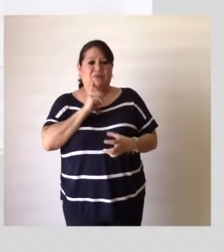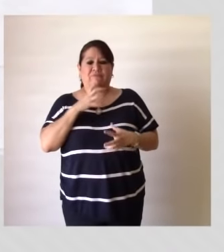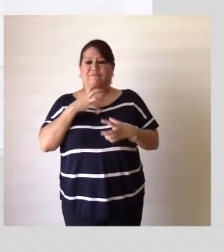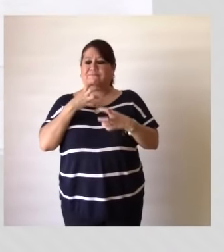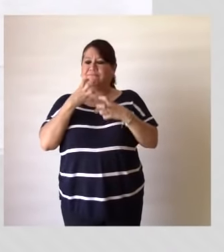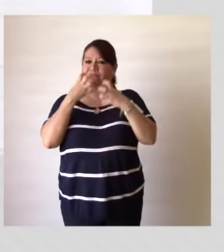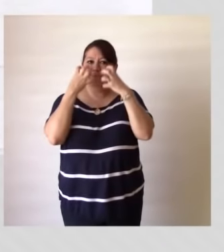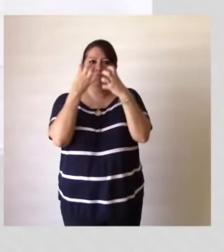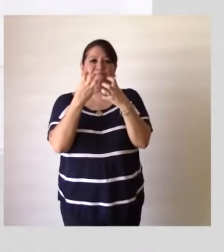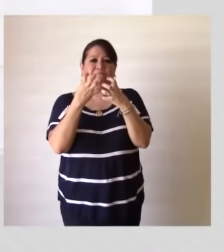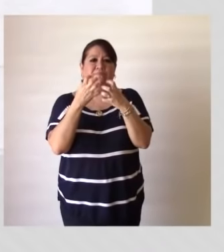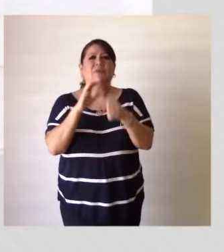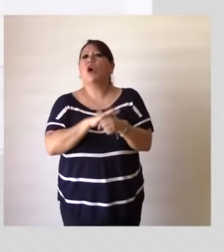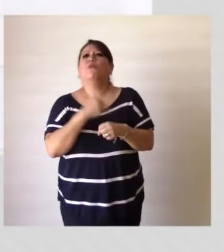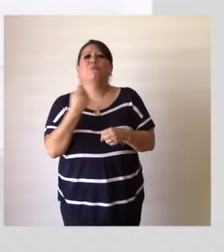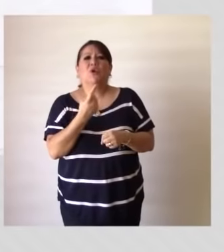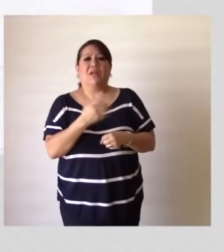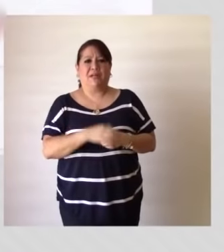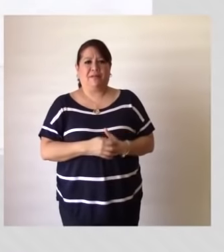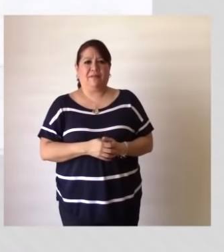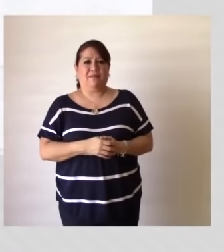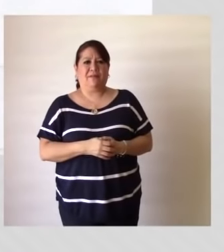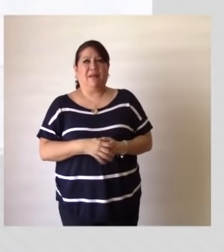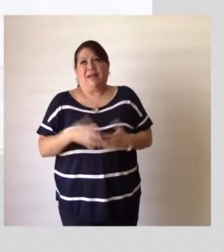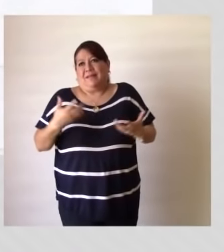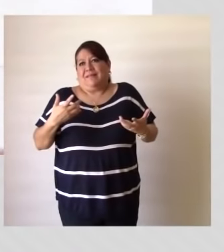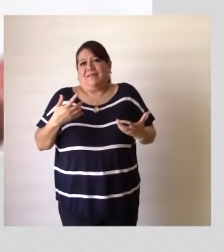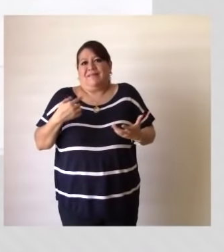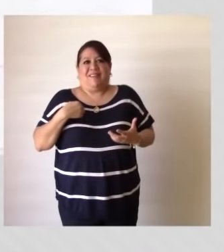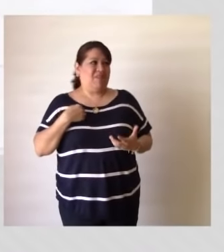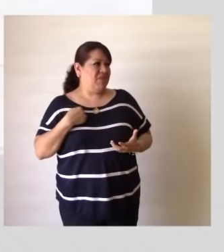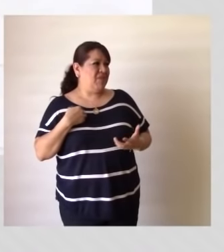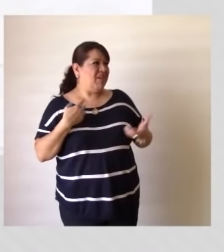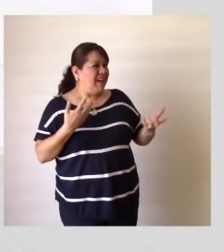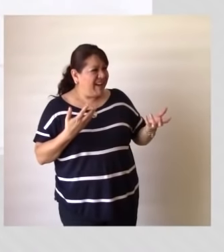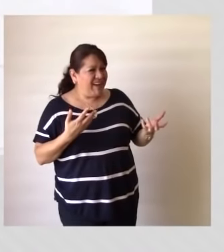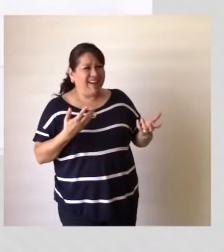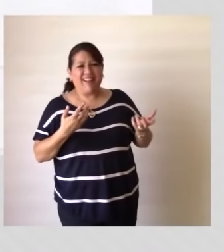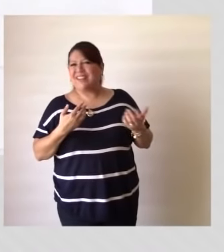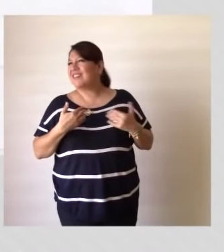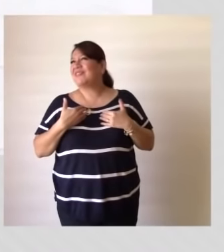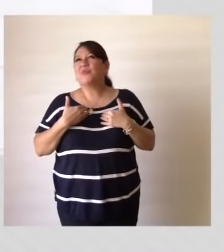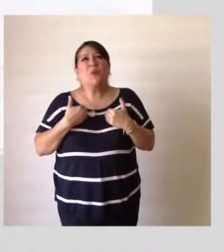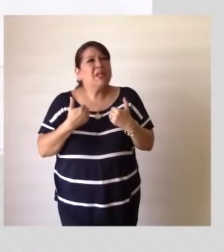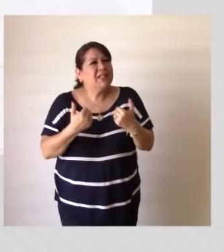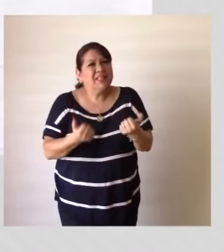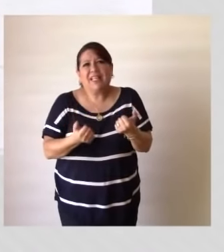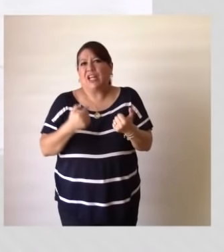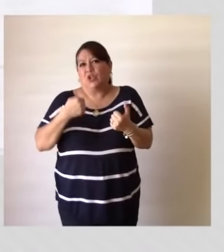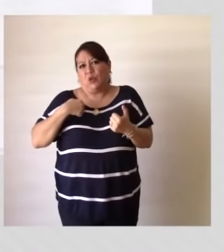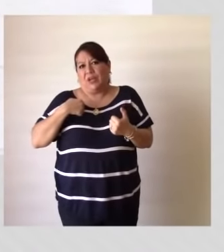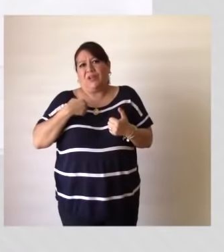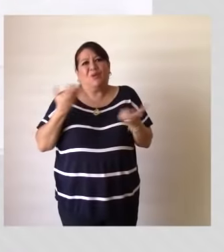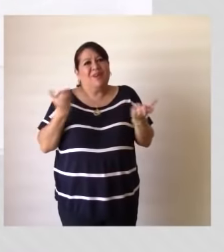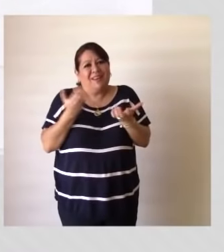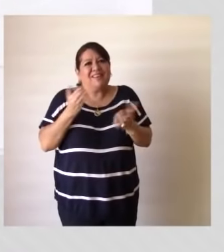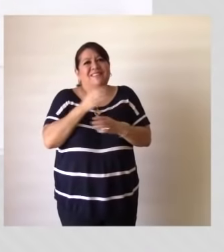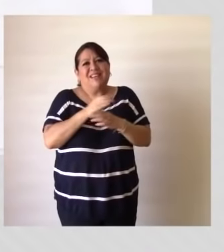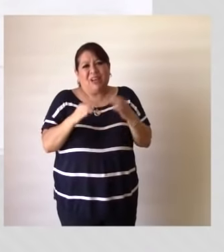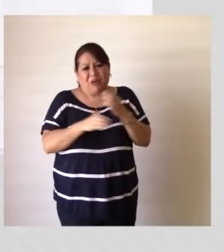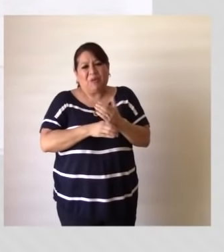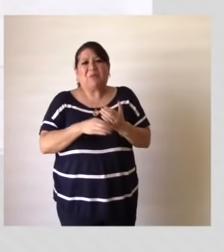nada más es la reacción sino que no te das cuenta de tu reacción eso significa que no le estás dando